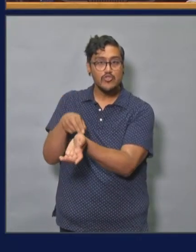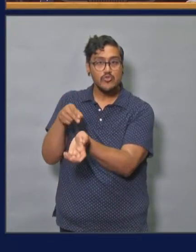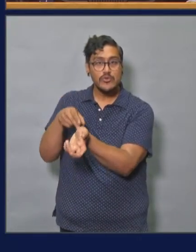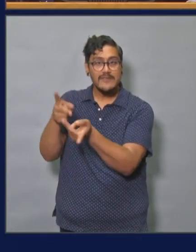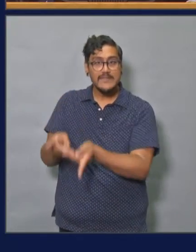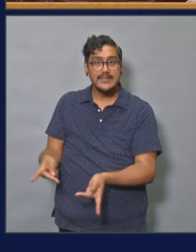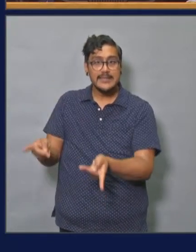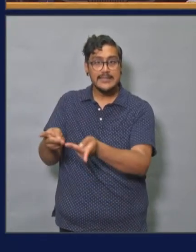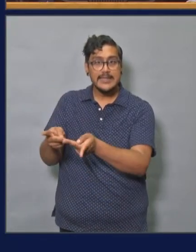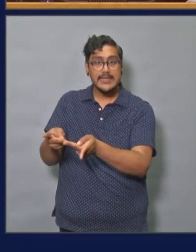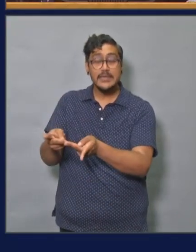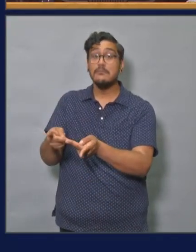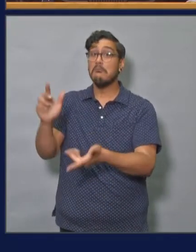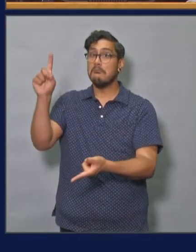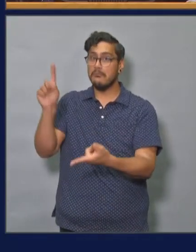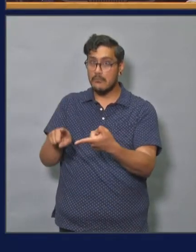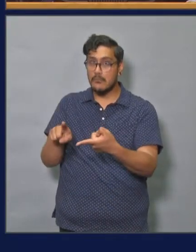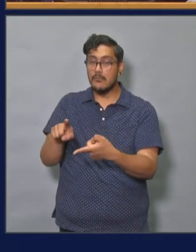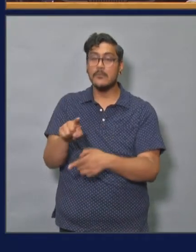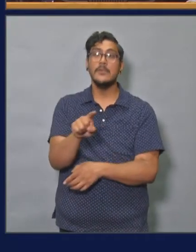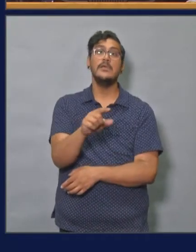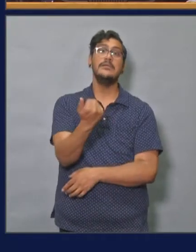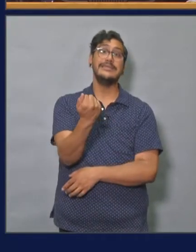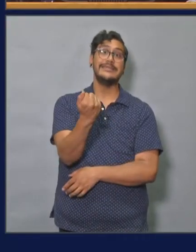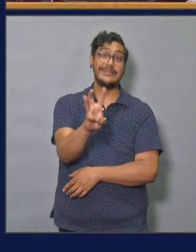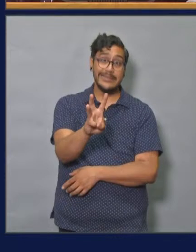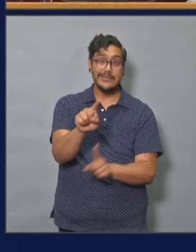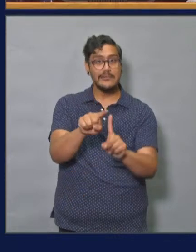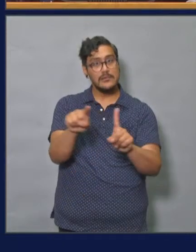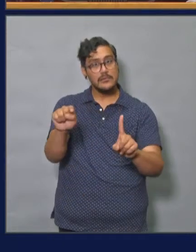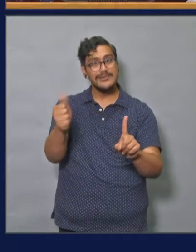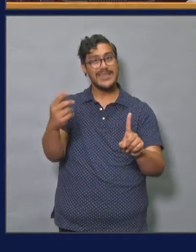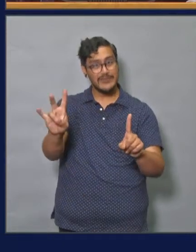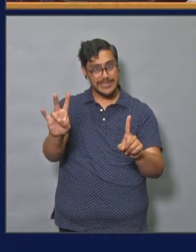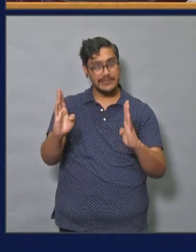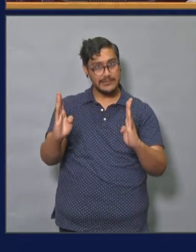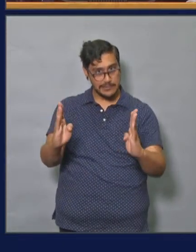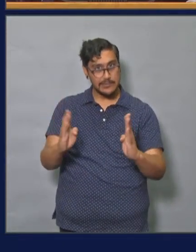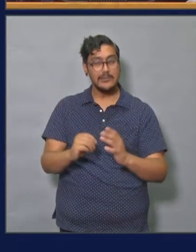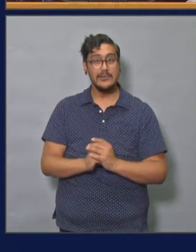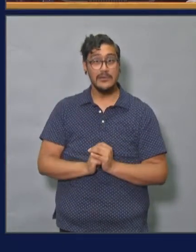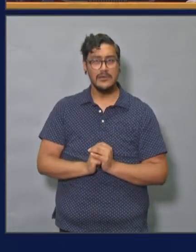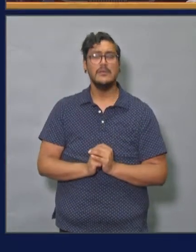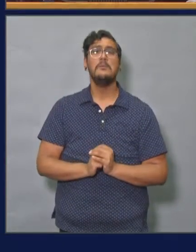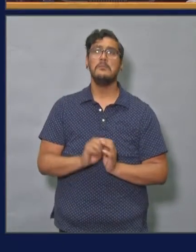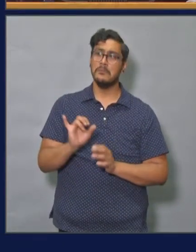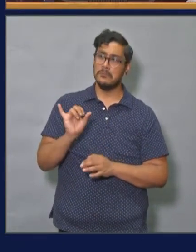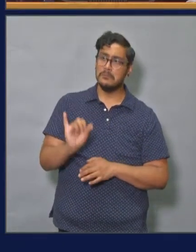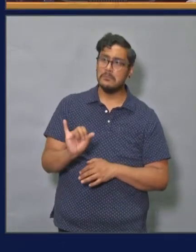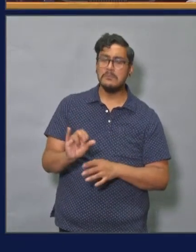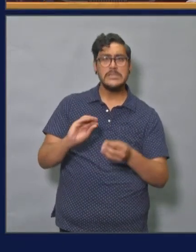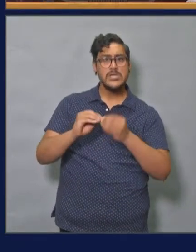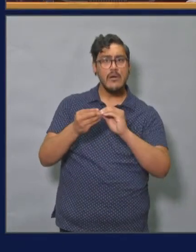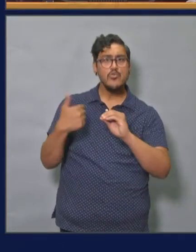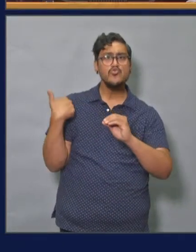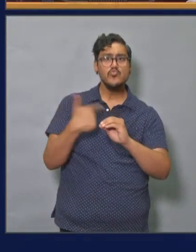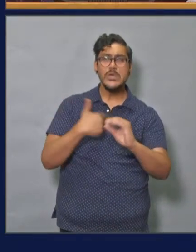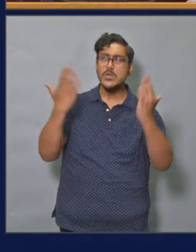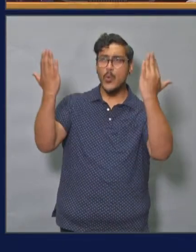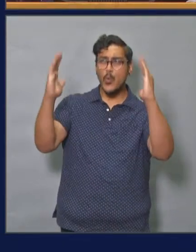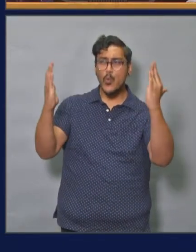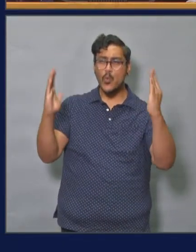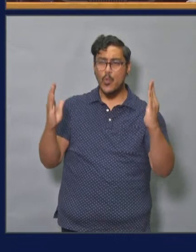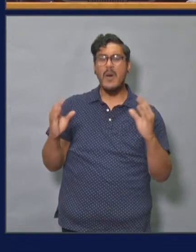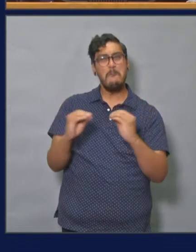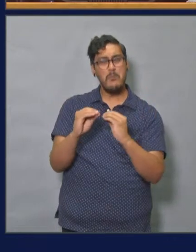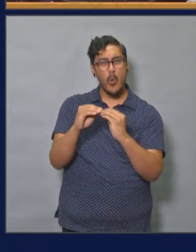especializada eran de 16 o 17. Estamos observando estos números de cerca a medida que pasa